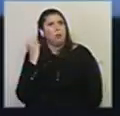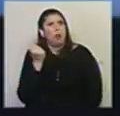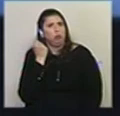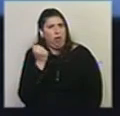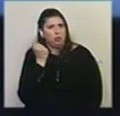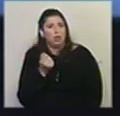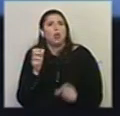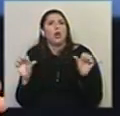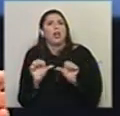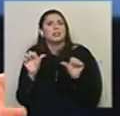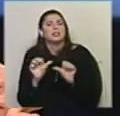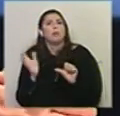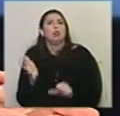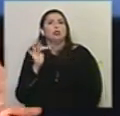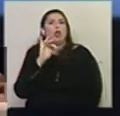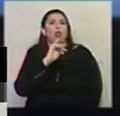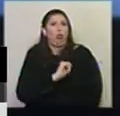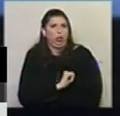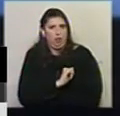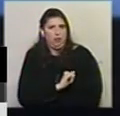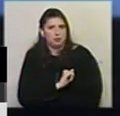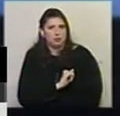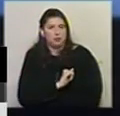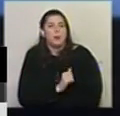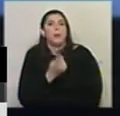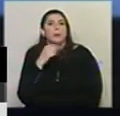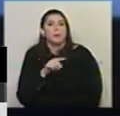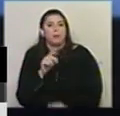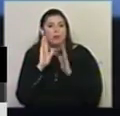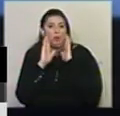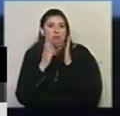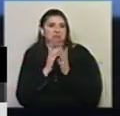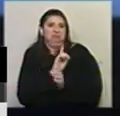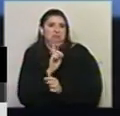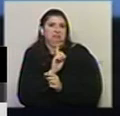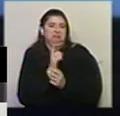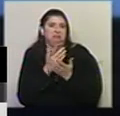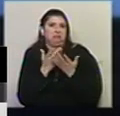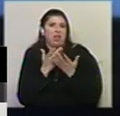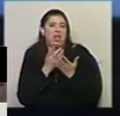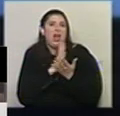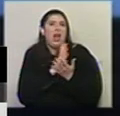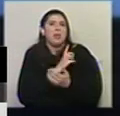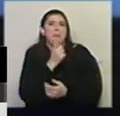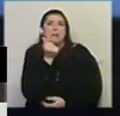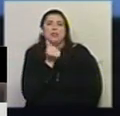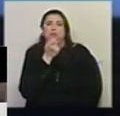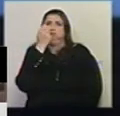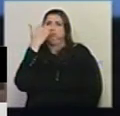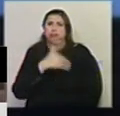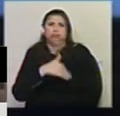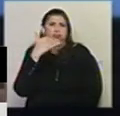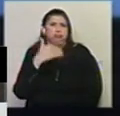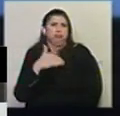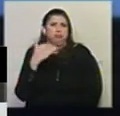días. Respecto a los casos donde uno no precisa ser muy inteligente para ver que hay precios descomunales, exorbitantes de